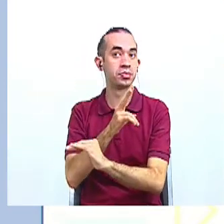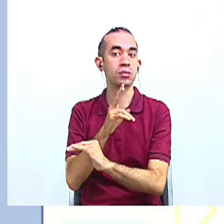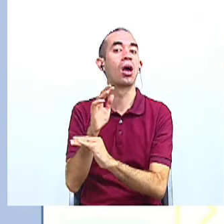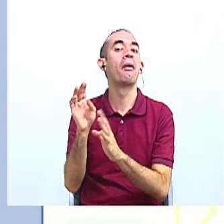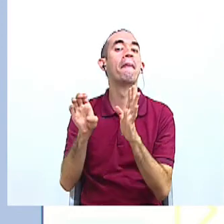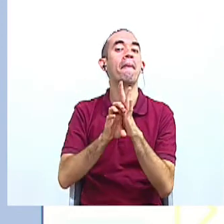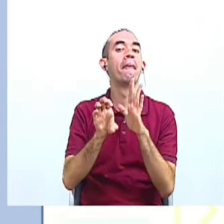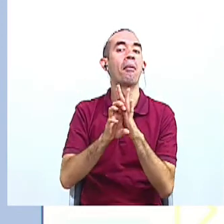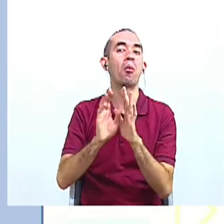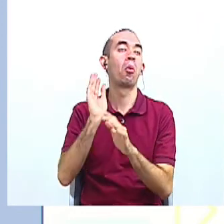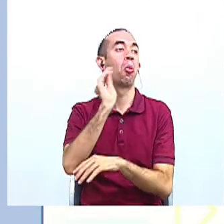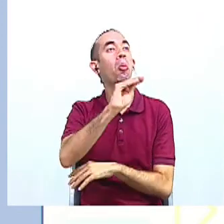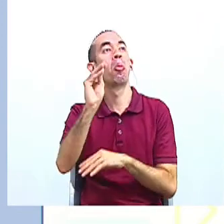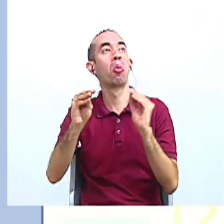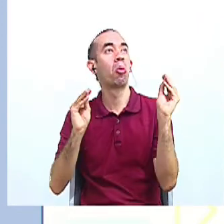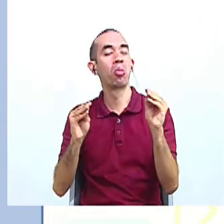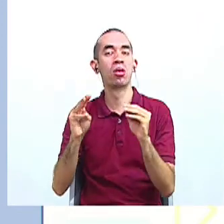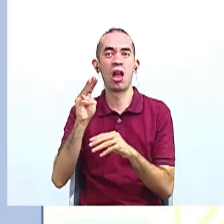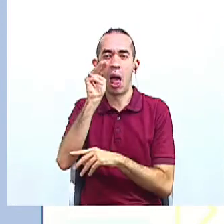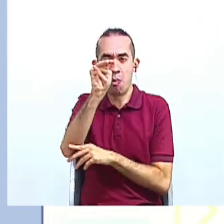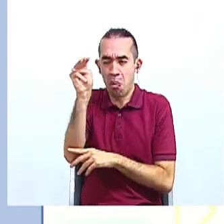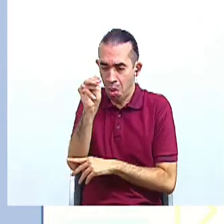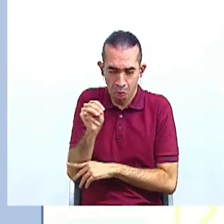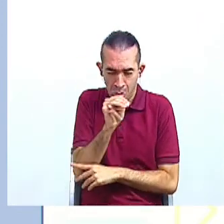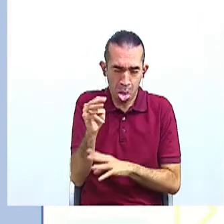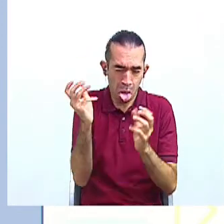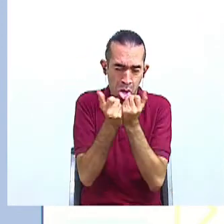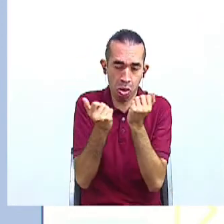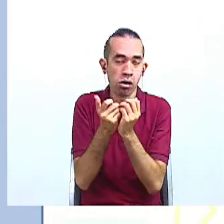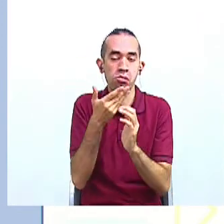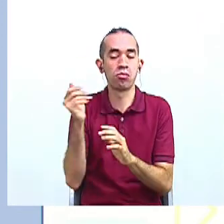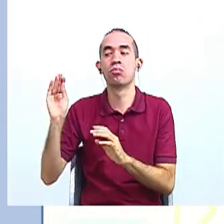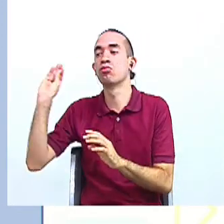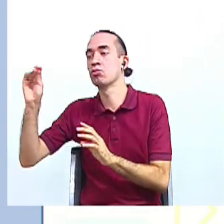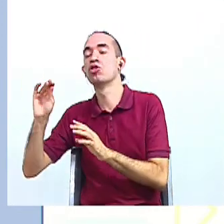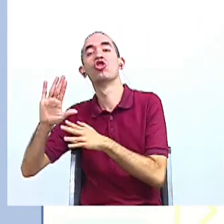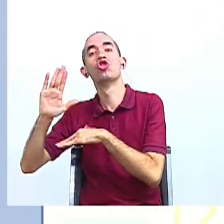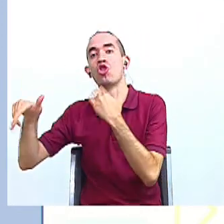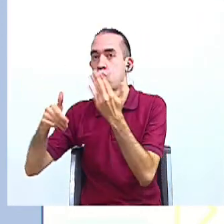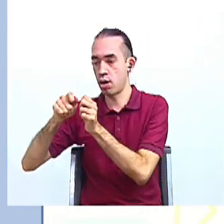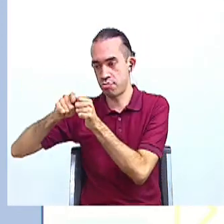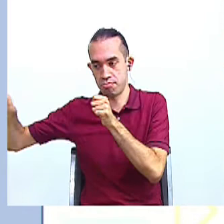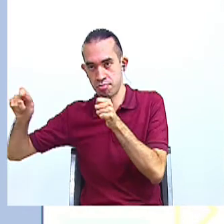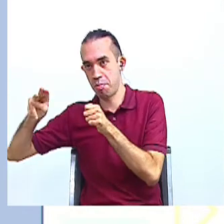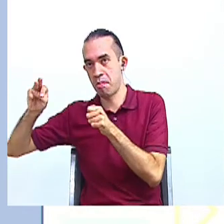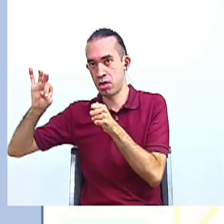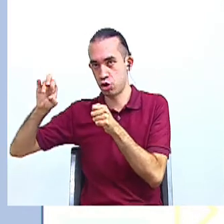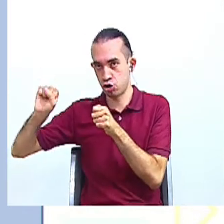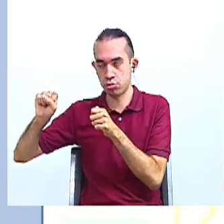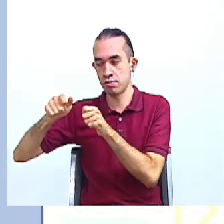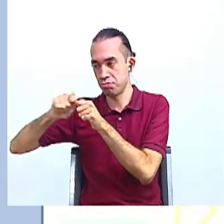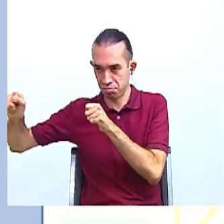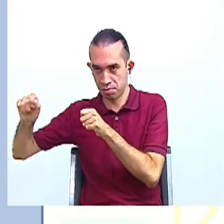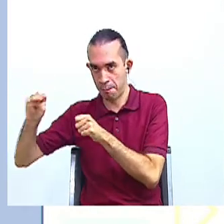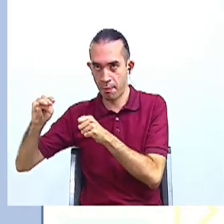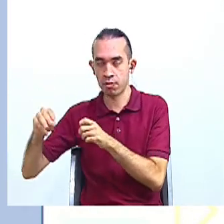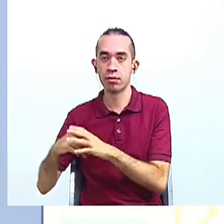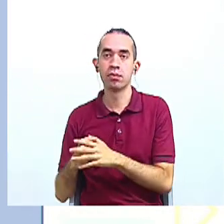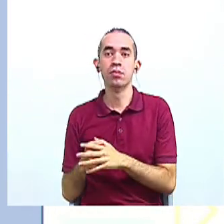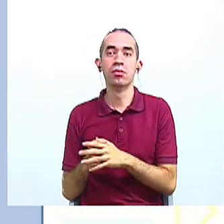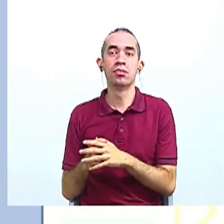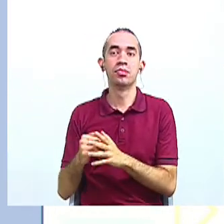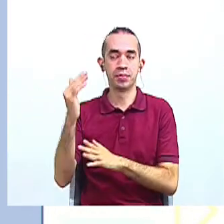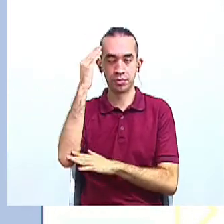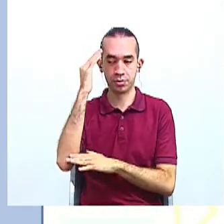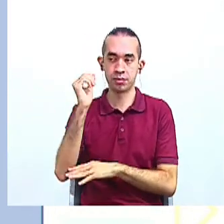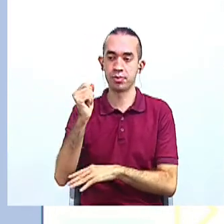lo colocamos ahí para no saturar nuestra pantalla, pero las medidas fueron obtenidas en metros. La sombra